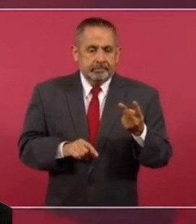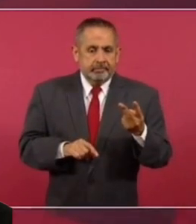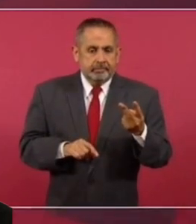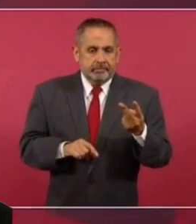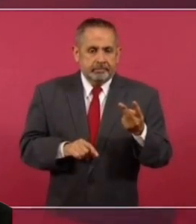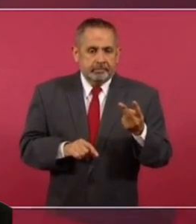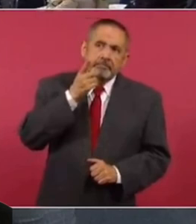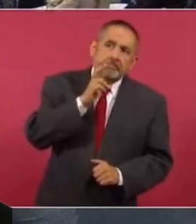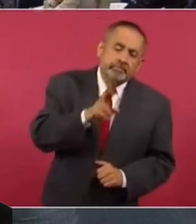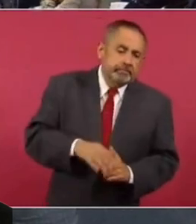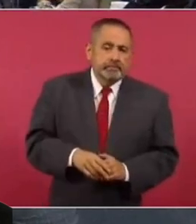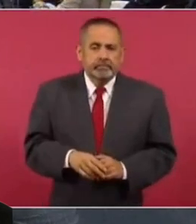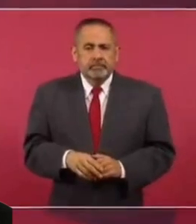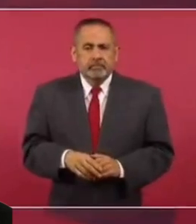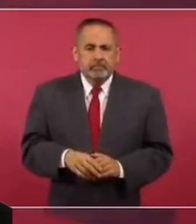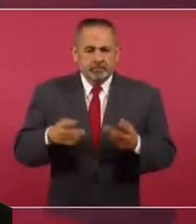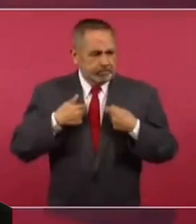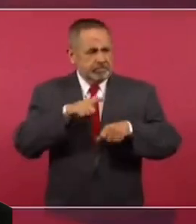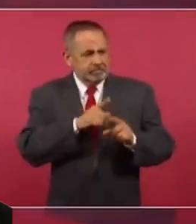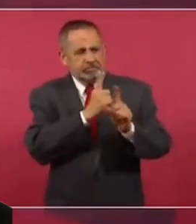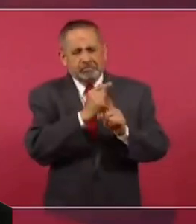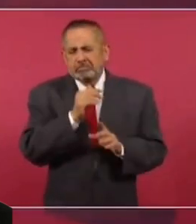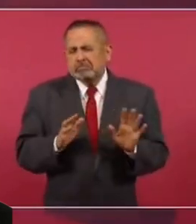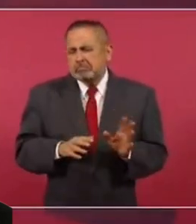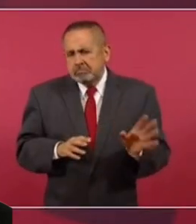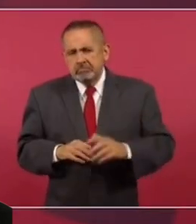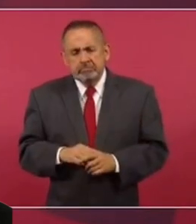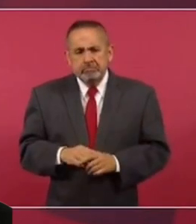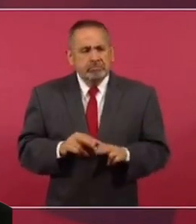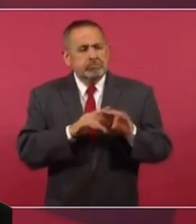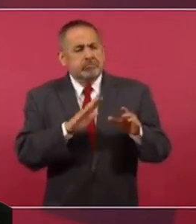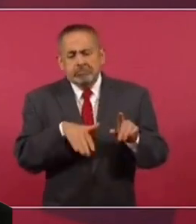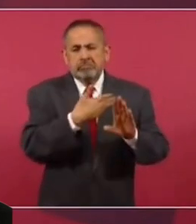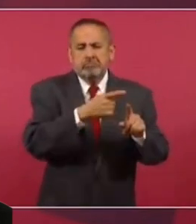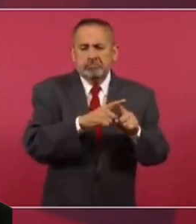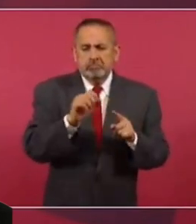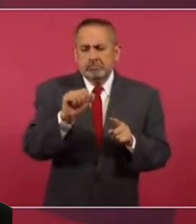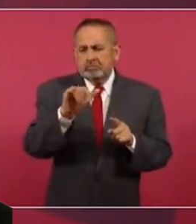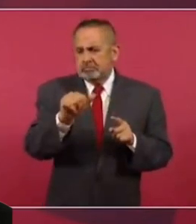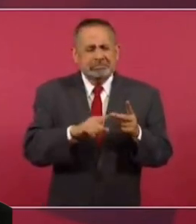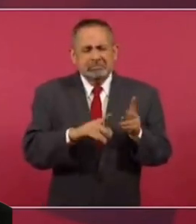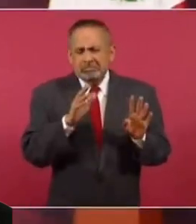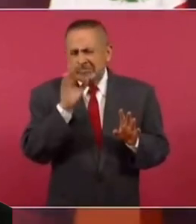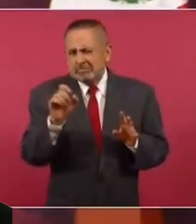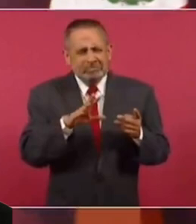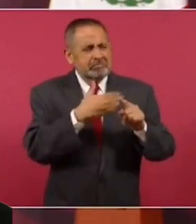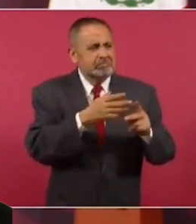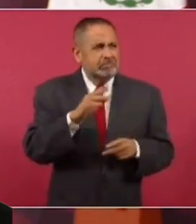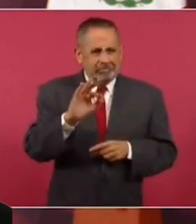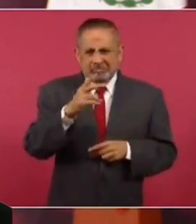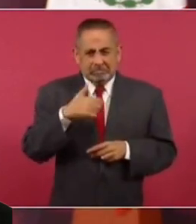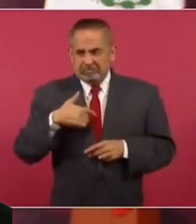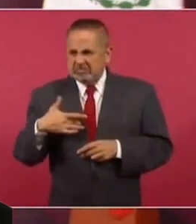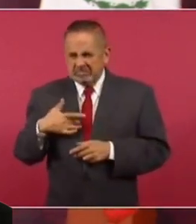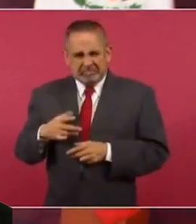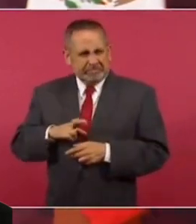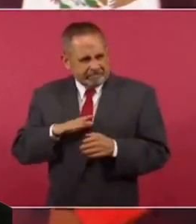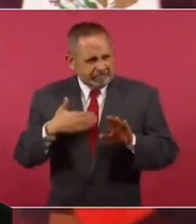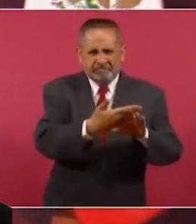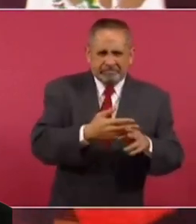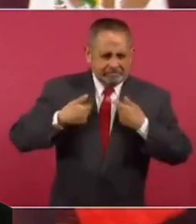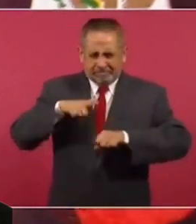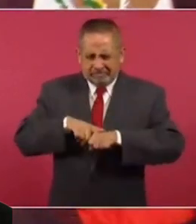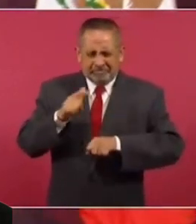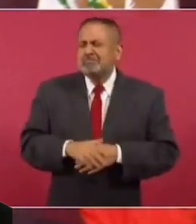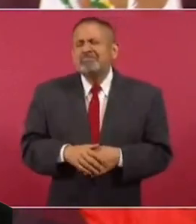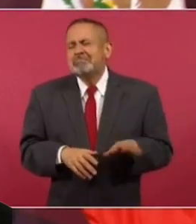el ampliar la declaración. Y no hay nada personal, ni contra Salinas, ni contra Fox, ni contra Calderón, ni contra Claudio X González,